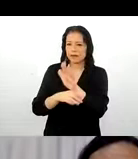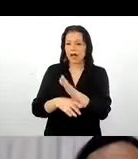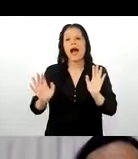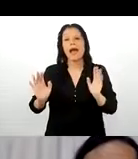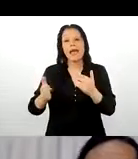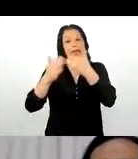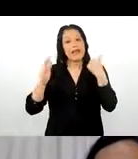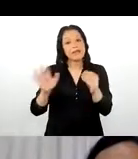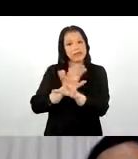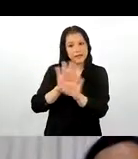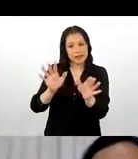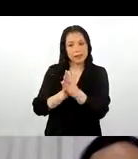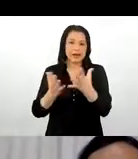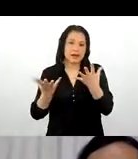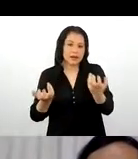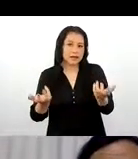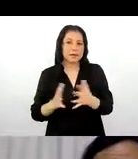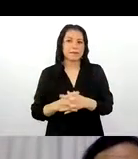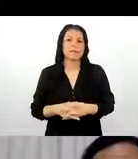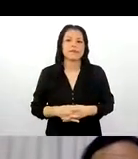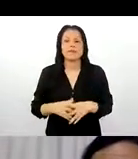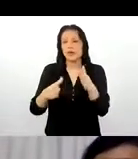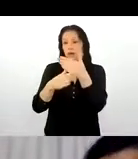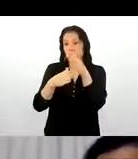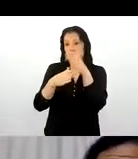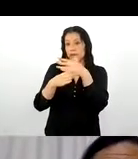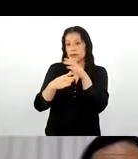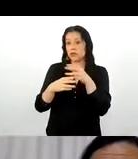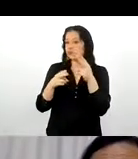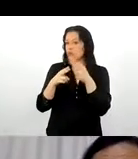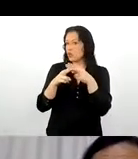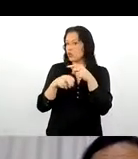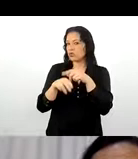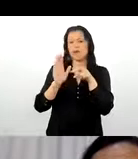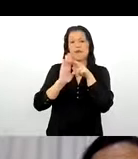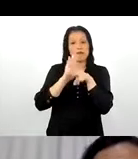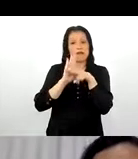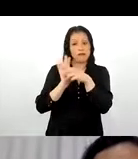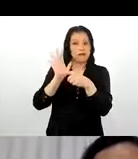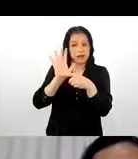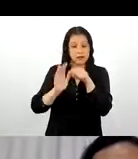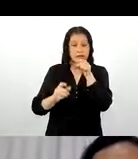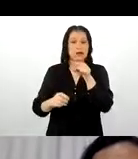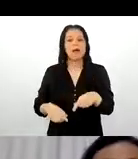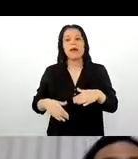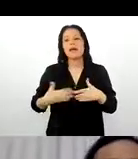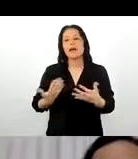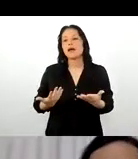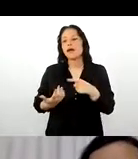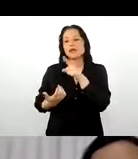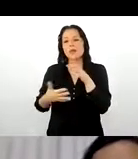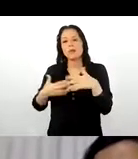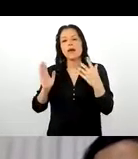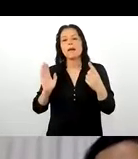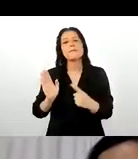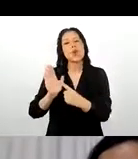de terminar, más bien quería compartir con ustedes un pequeño video para que pueda un poco